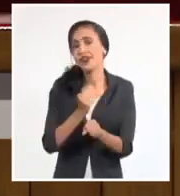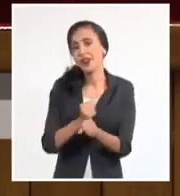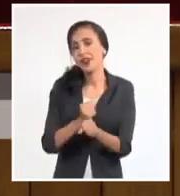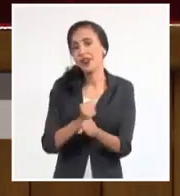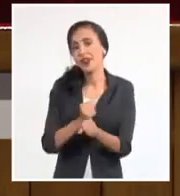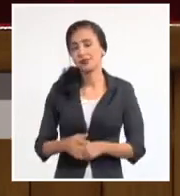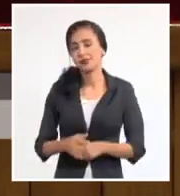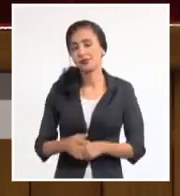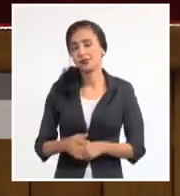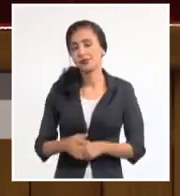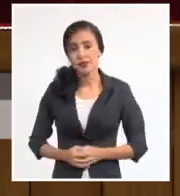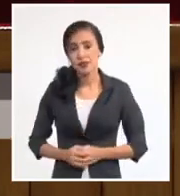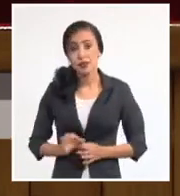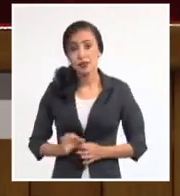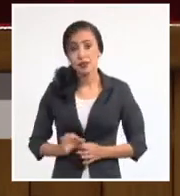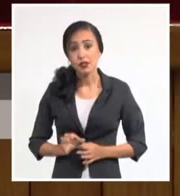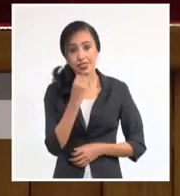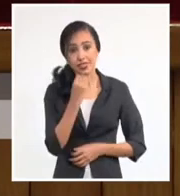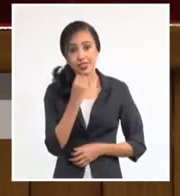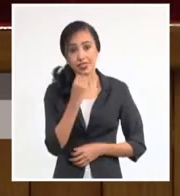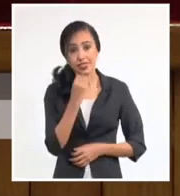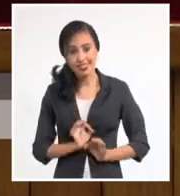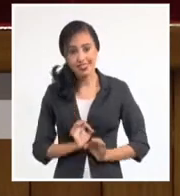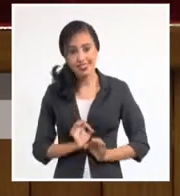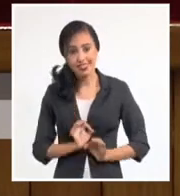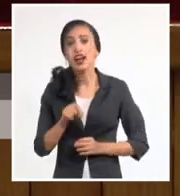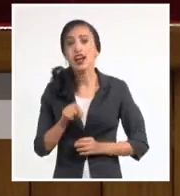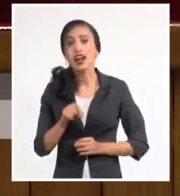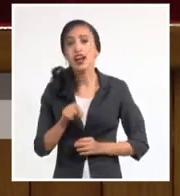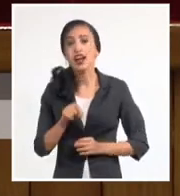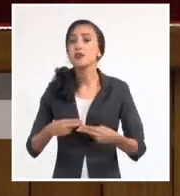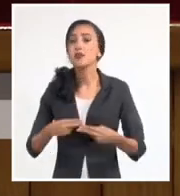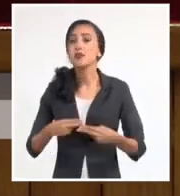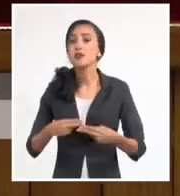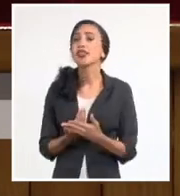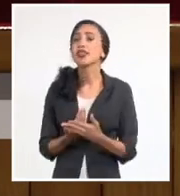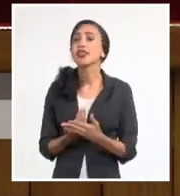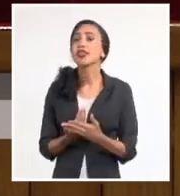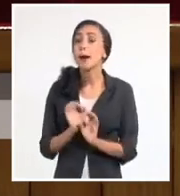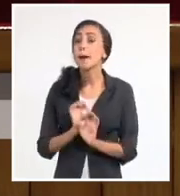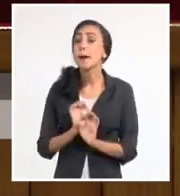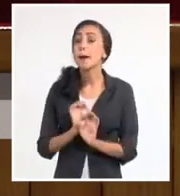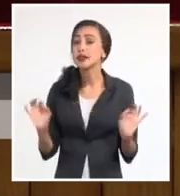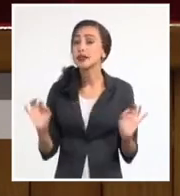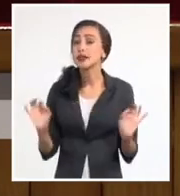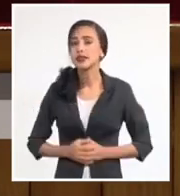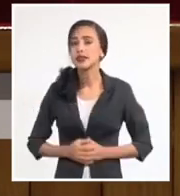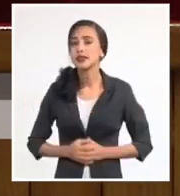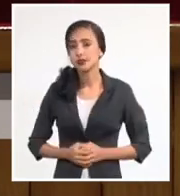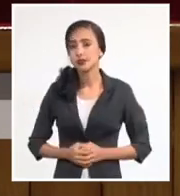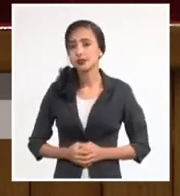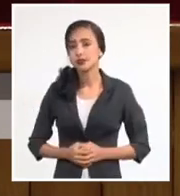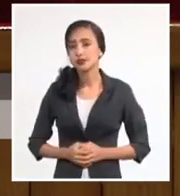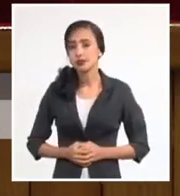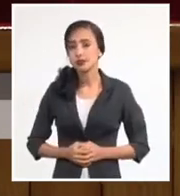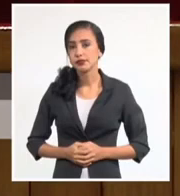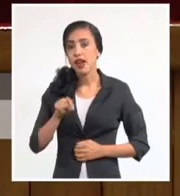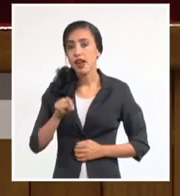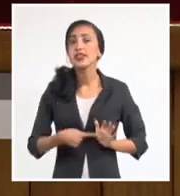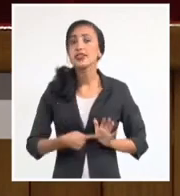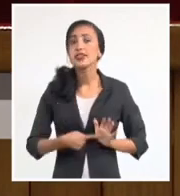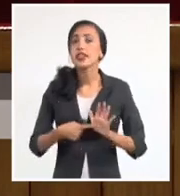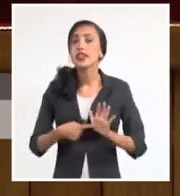Y como se planteaba aquí, lo hacemos en un día extraordinario en el cual se demuestra